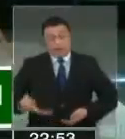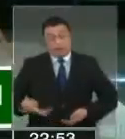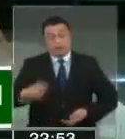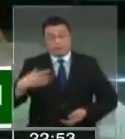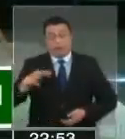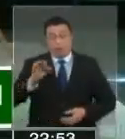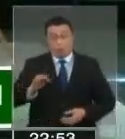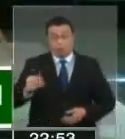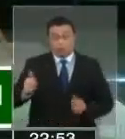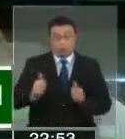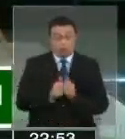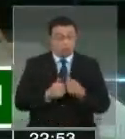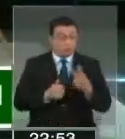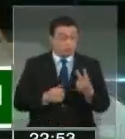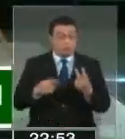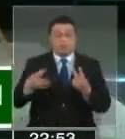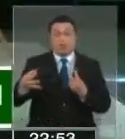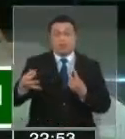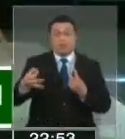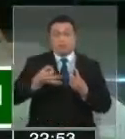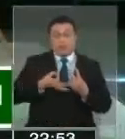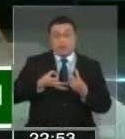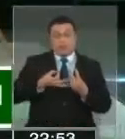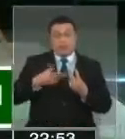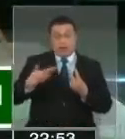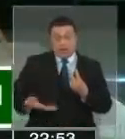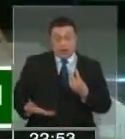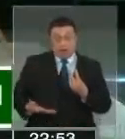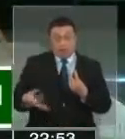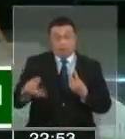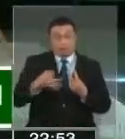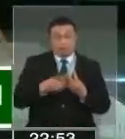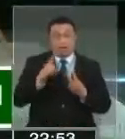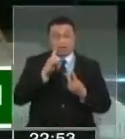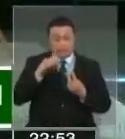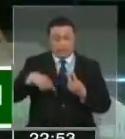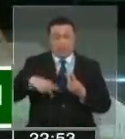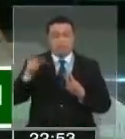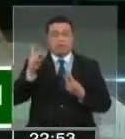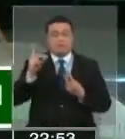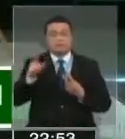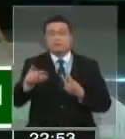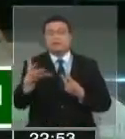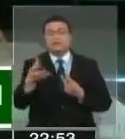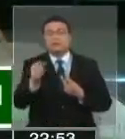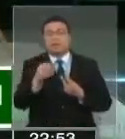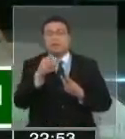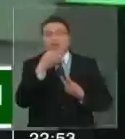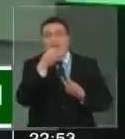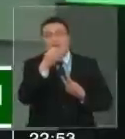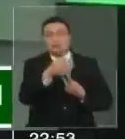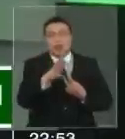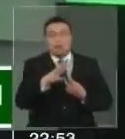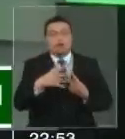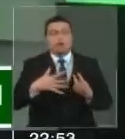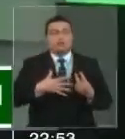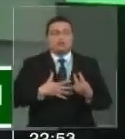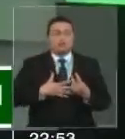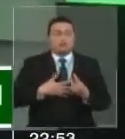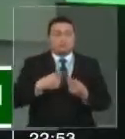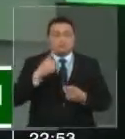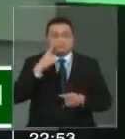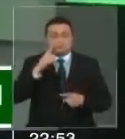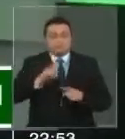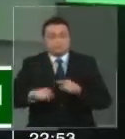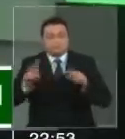recibido junto a su pareja la noticia de que su hijo tiene algún tipo de discapacidad y que a lo mejor está con susto, que no